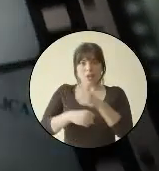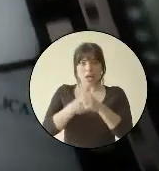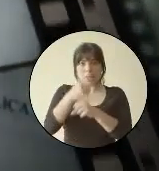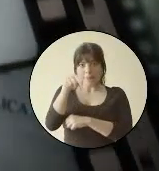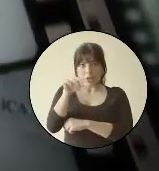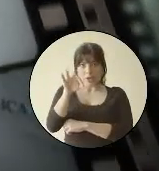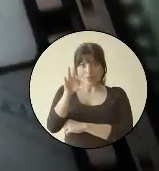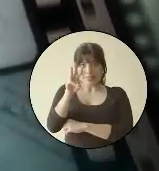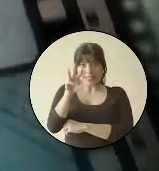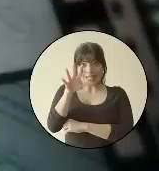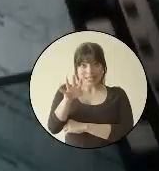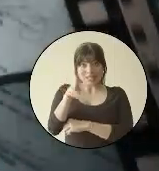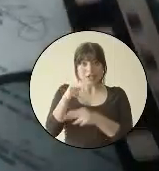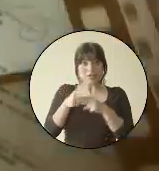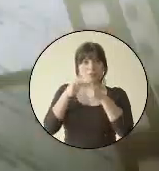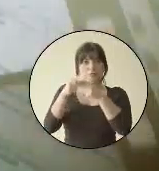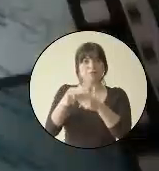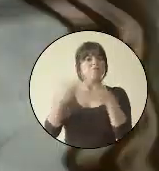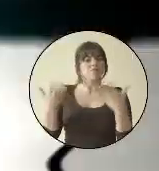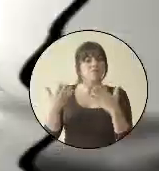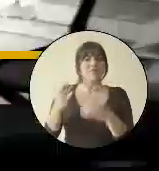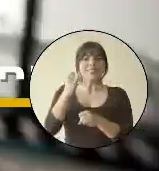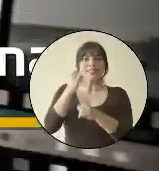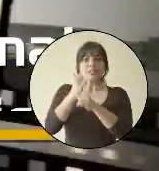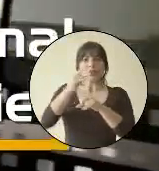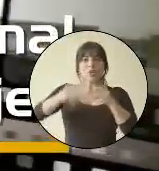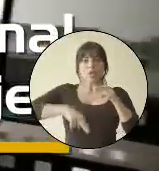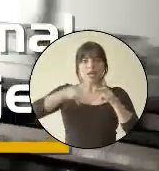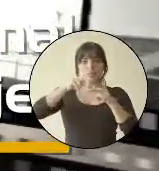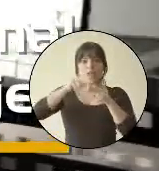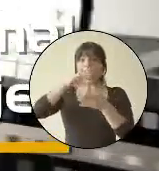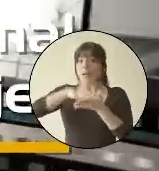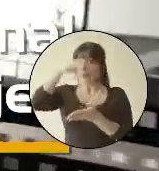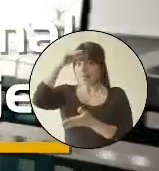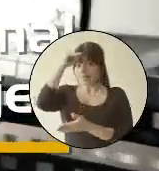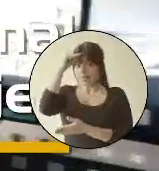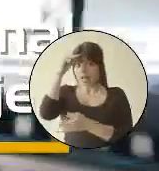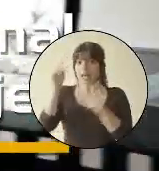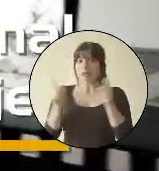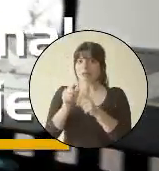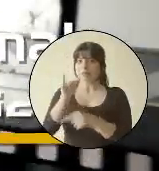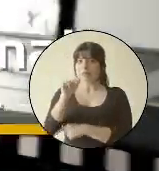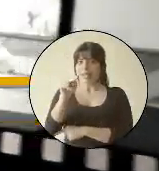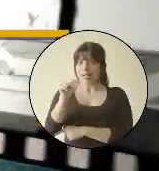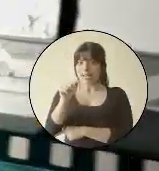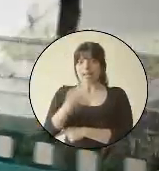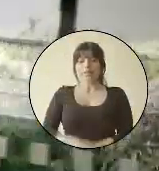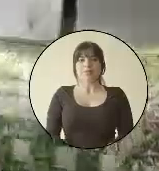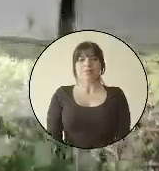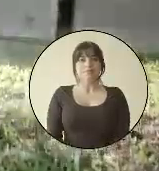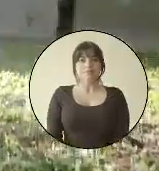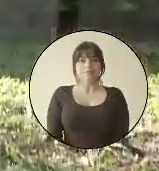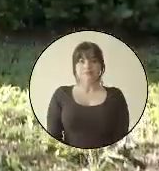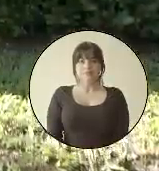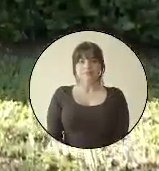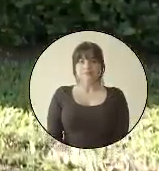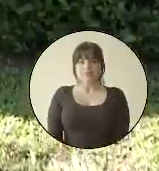mayo de 1965 y se le llamó Instituto Nacional de Aprendizaje, INAH.